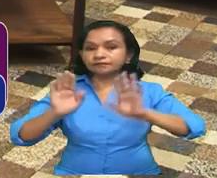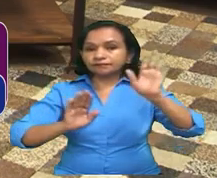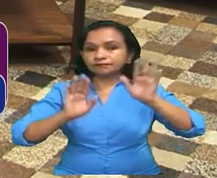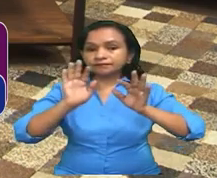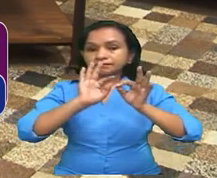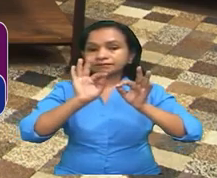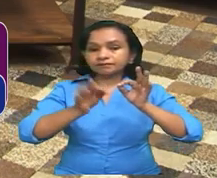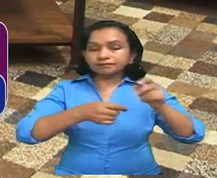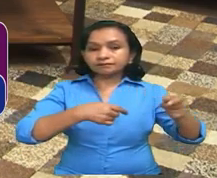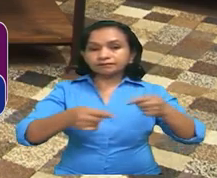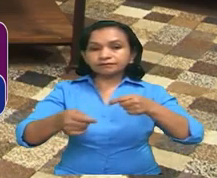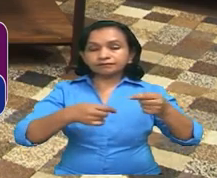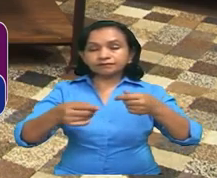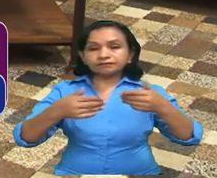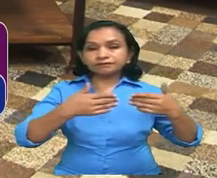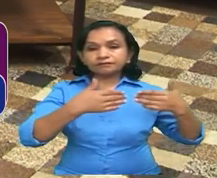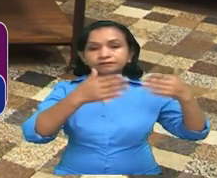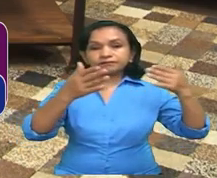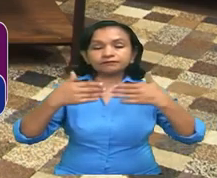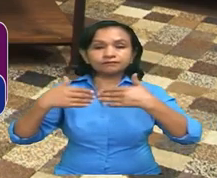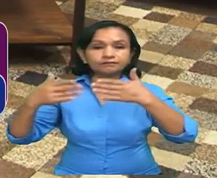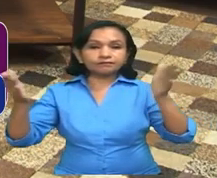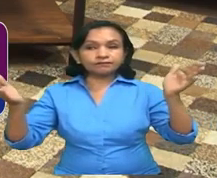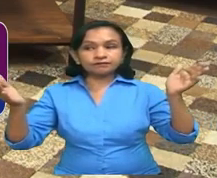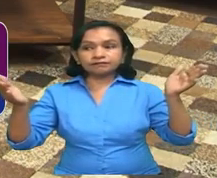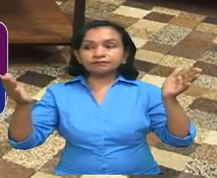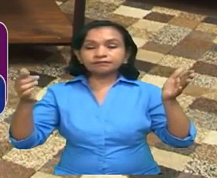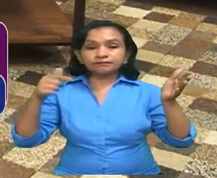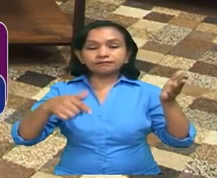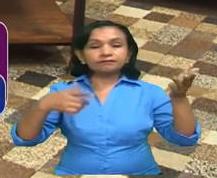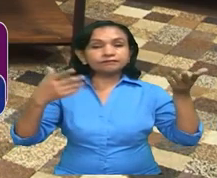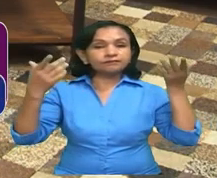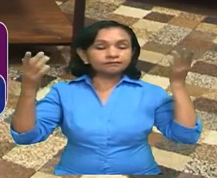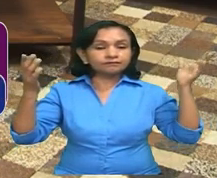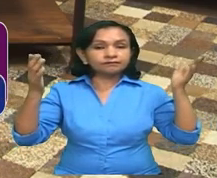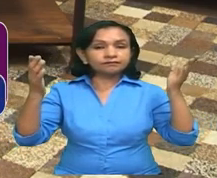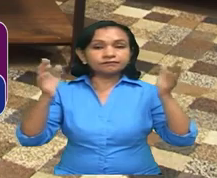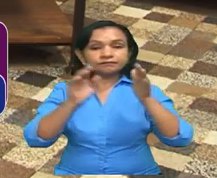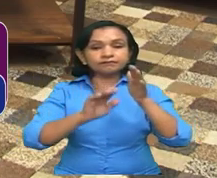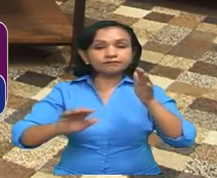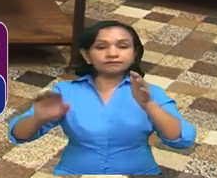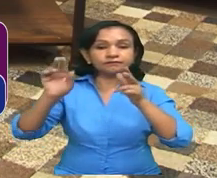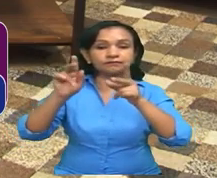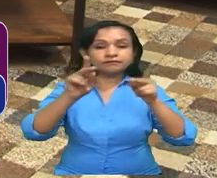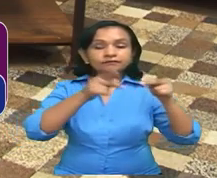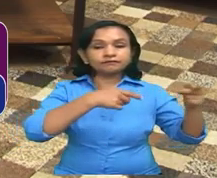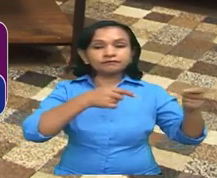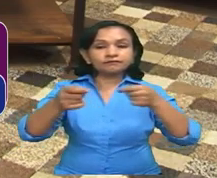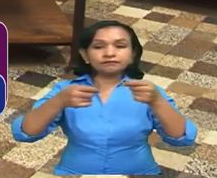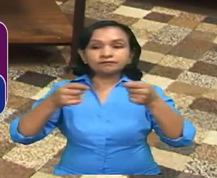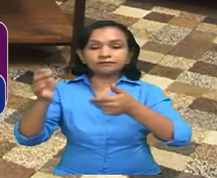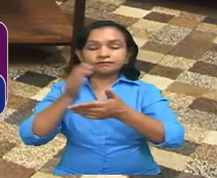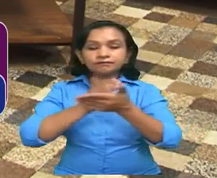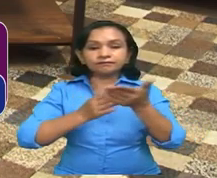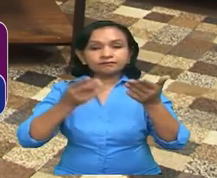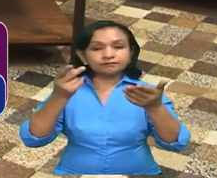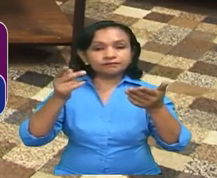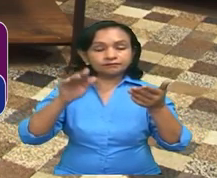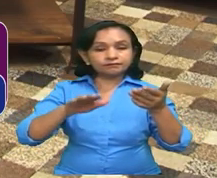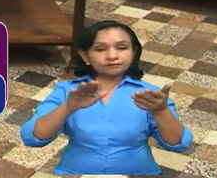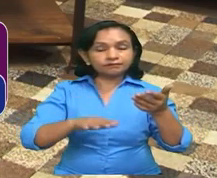ellos tengan clientes todo el tiempo, pues al tener mayor alianza que las que ya existen, como decía vos. No, es una ventaja, ¿no?